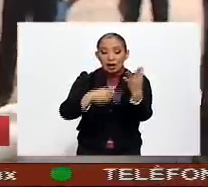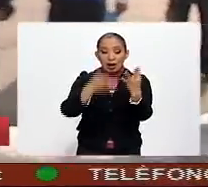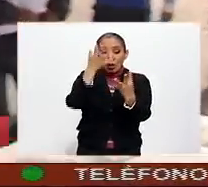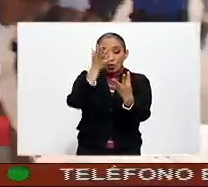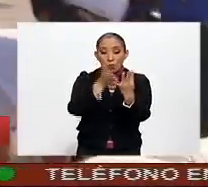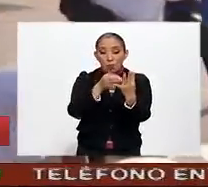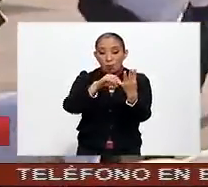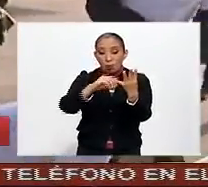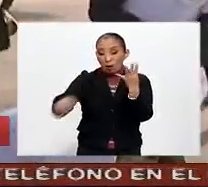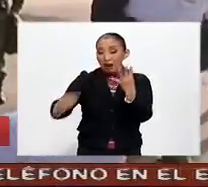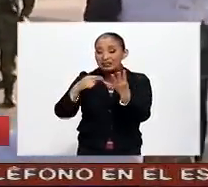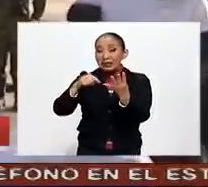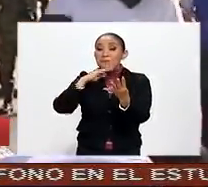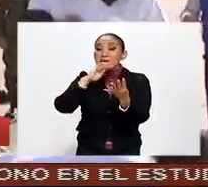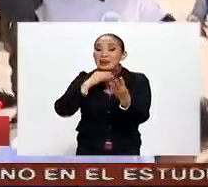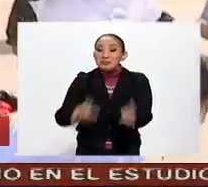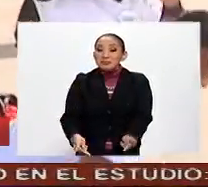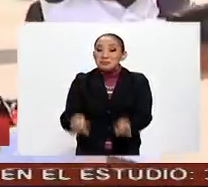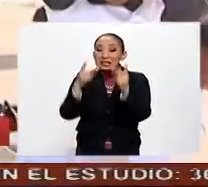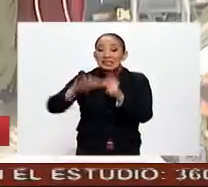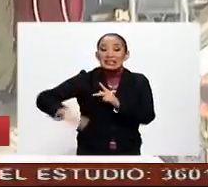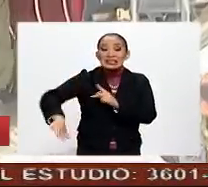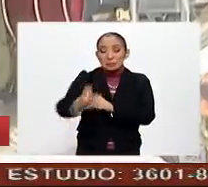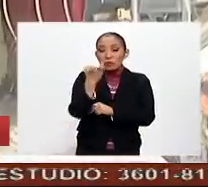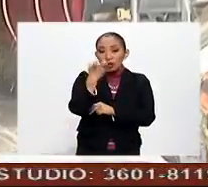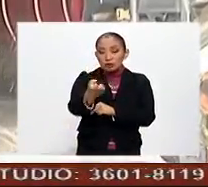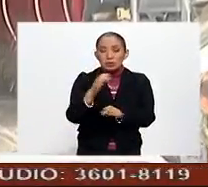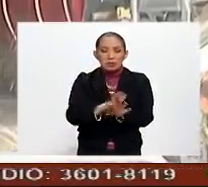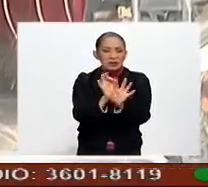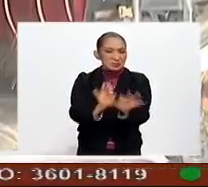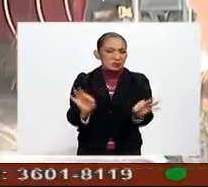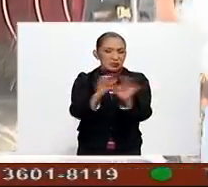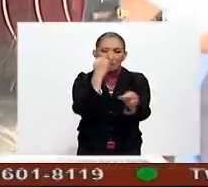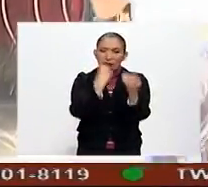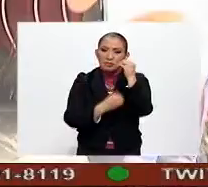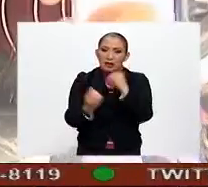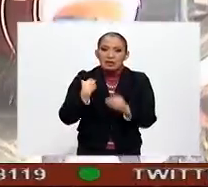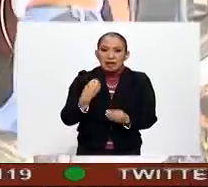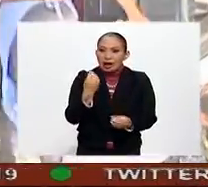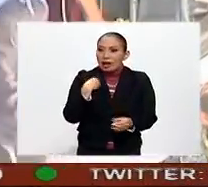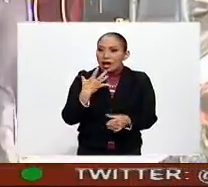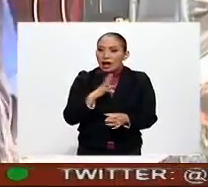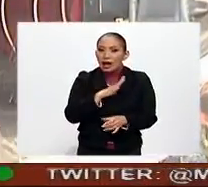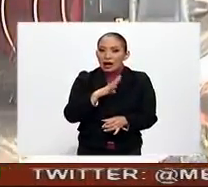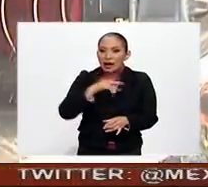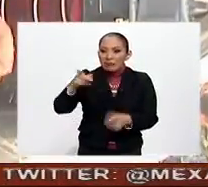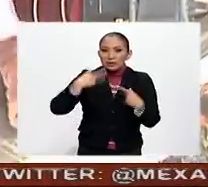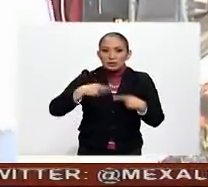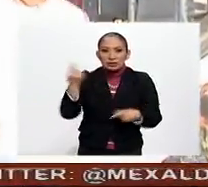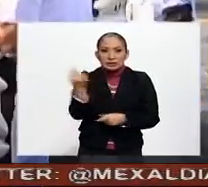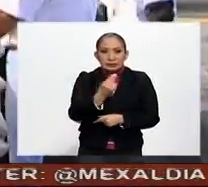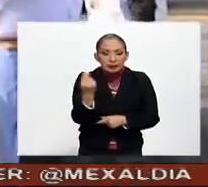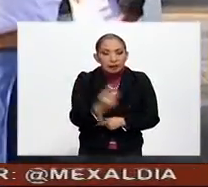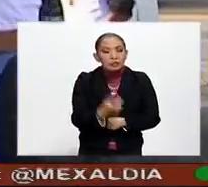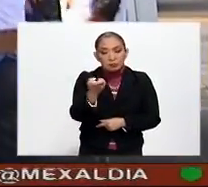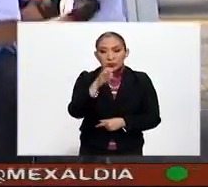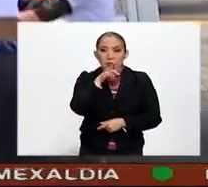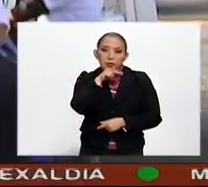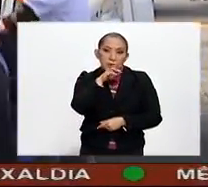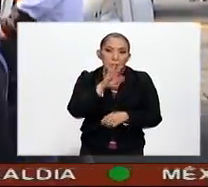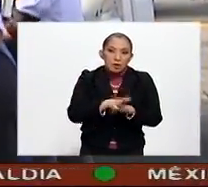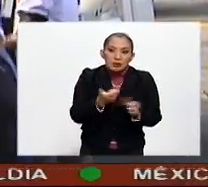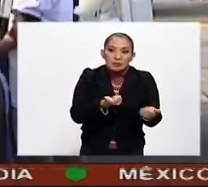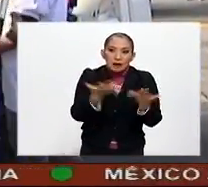son fundamentalmente de maíz, por lo que es el principal alimento que se consume en esas tiendas. De ahí la preocupación